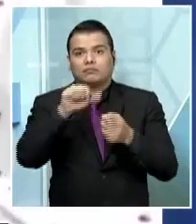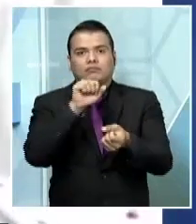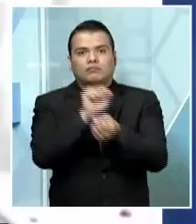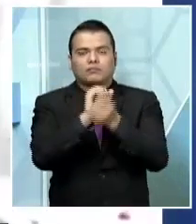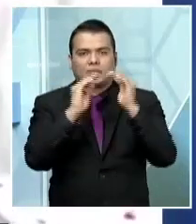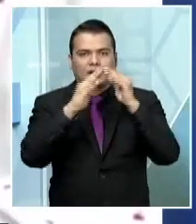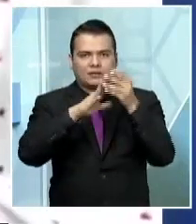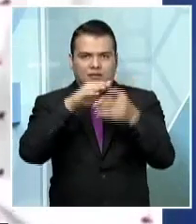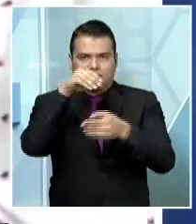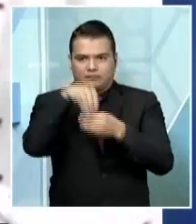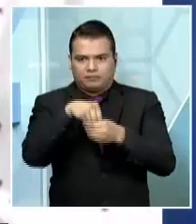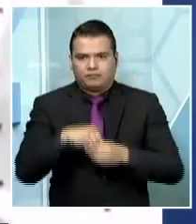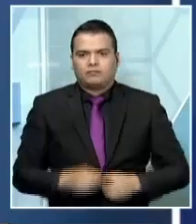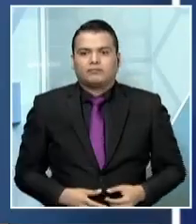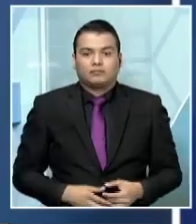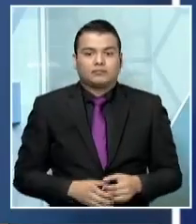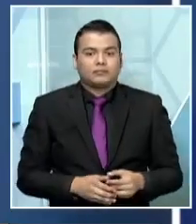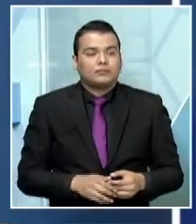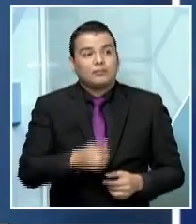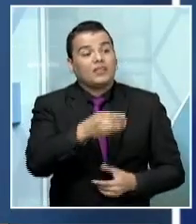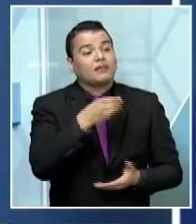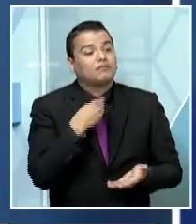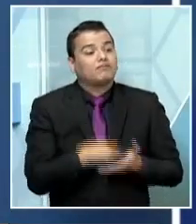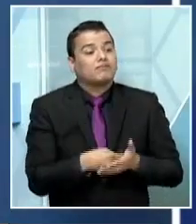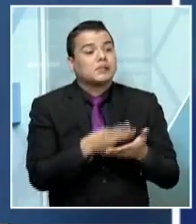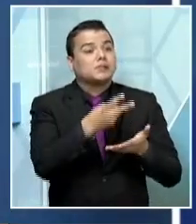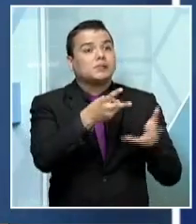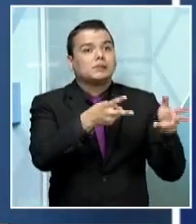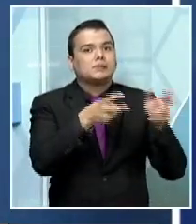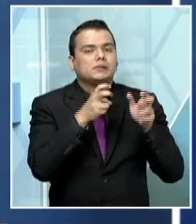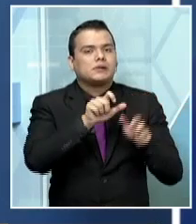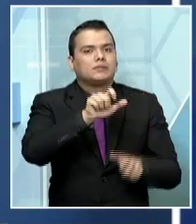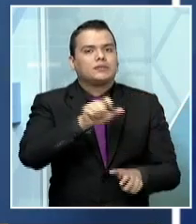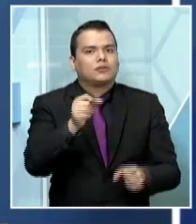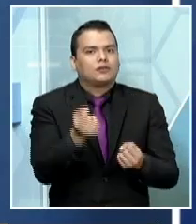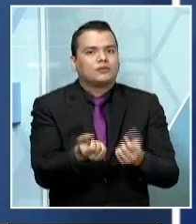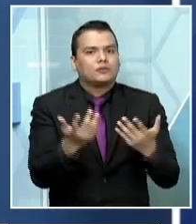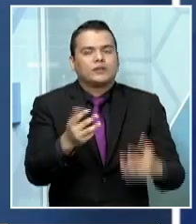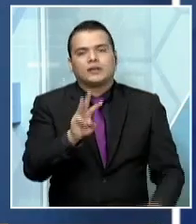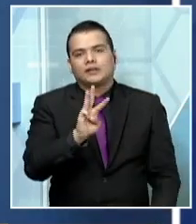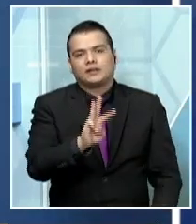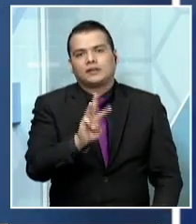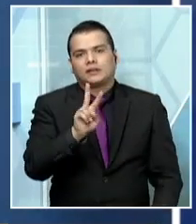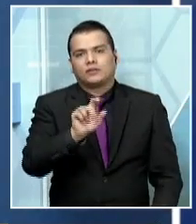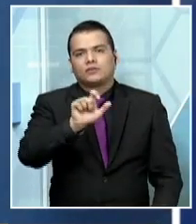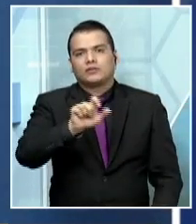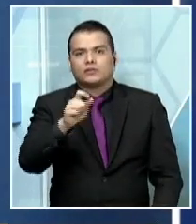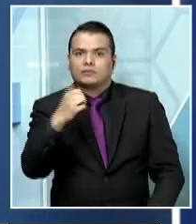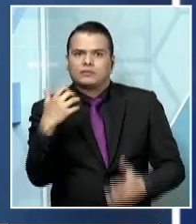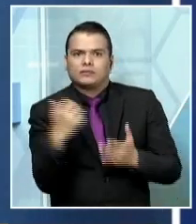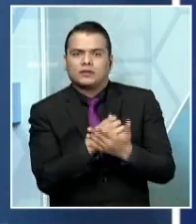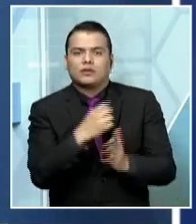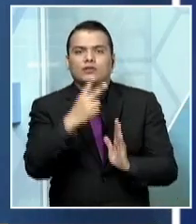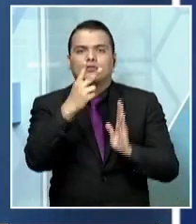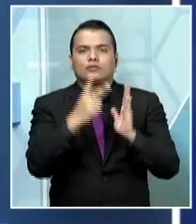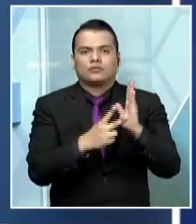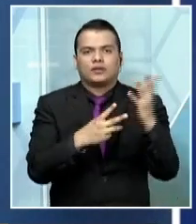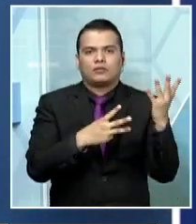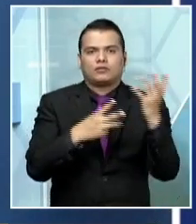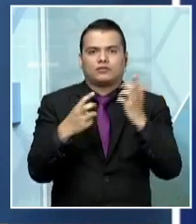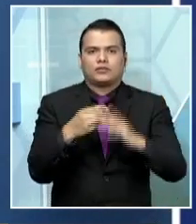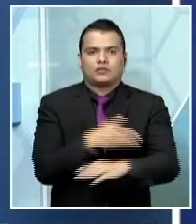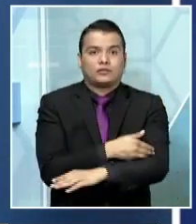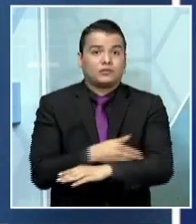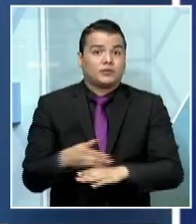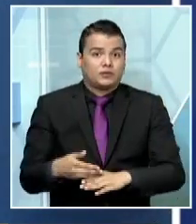aseguramiento domiciliario. Estafaron a 32 víctimas en una cuantía superior a 1.800 millones de pesos.